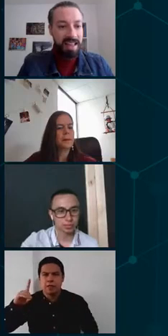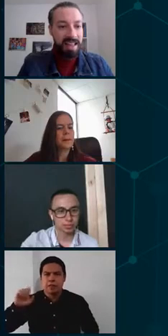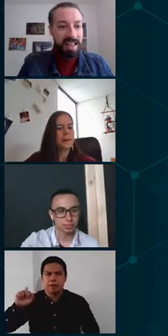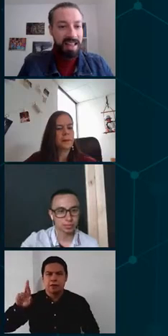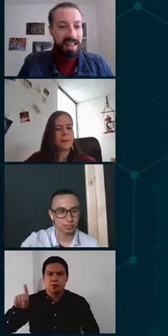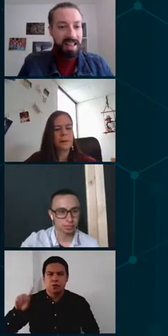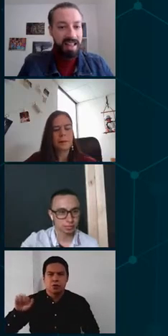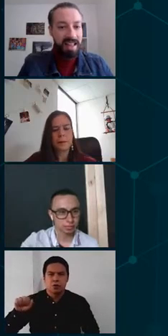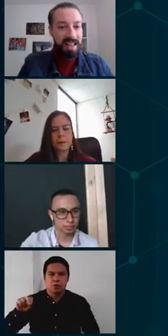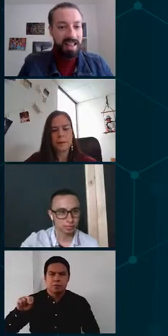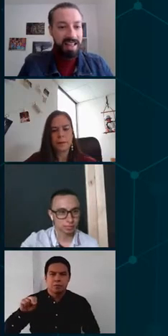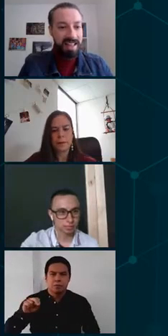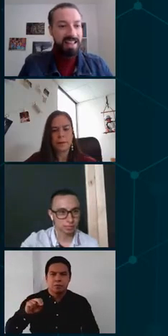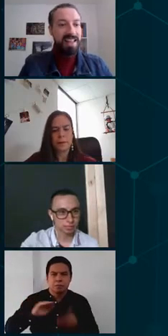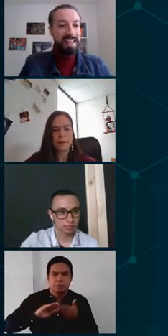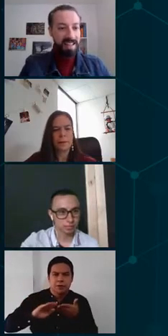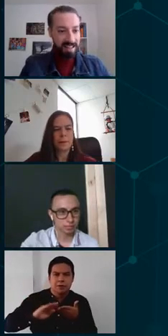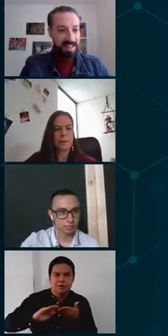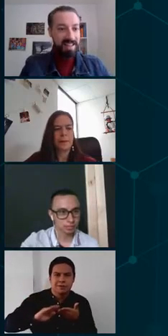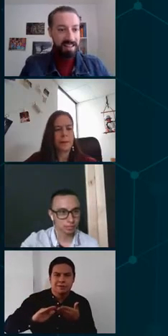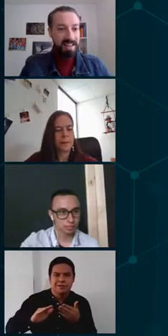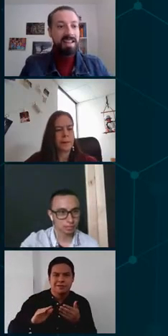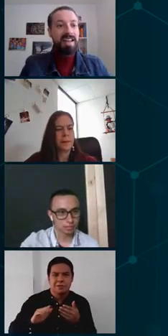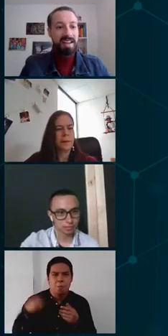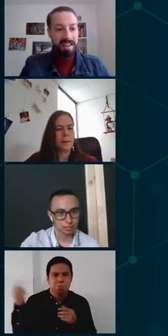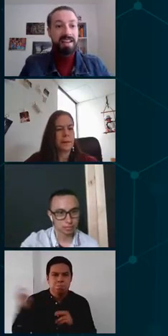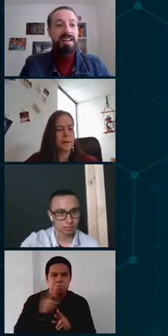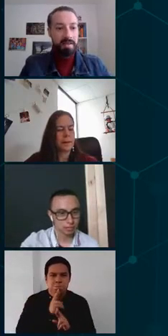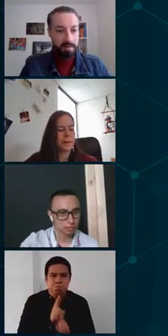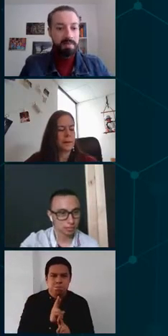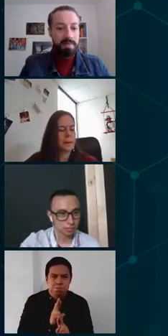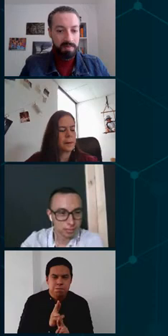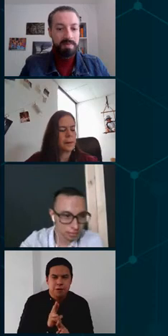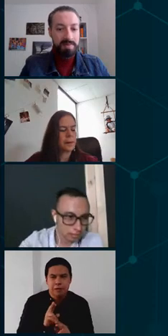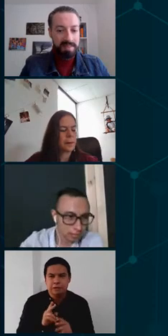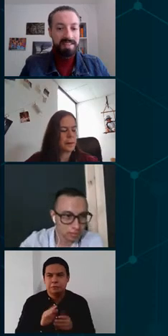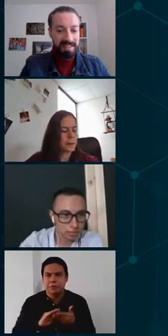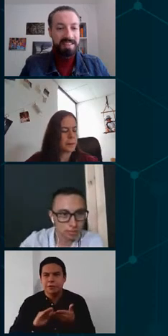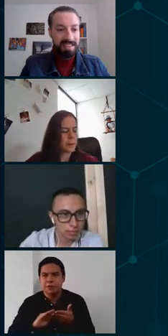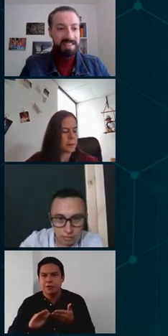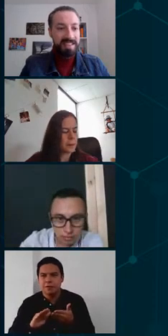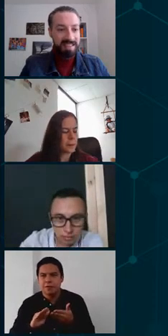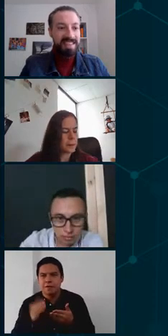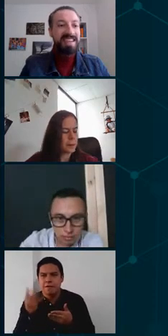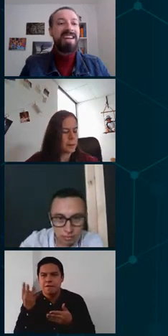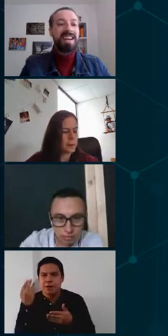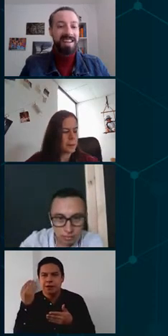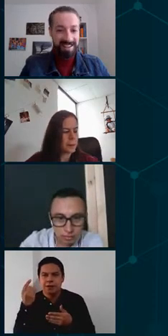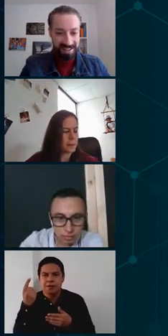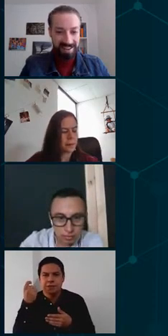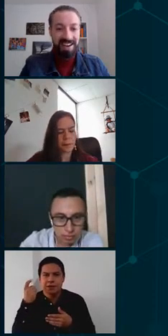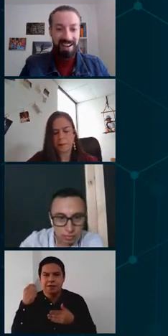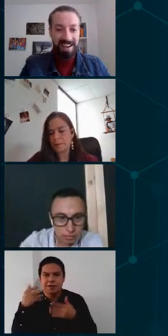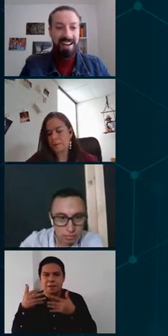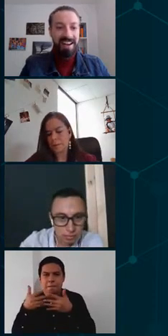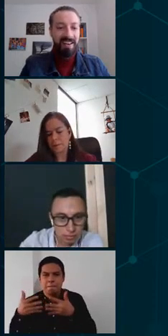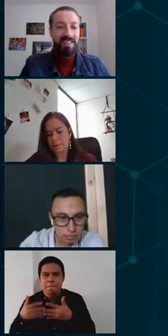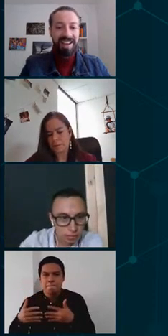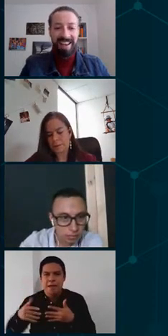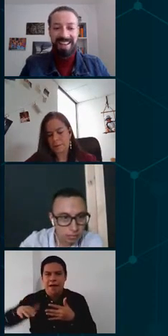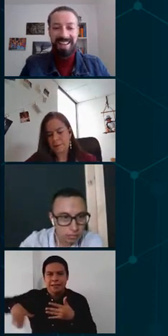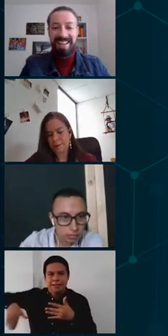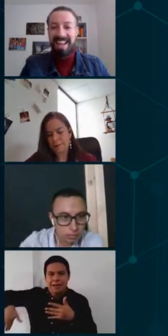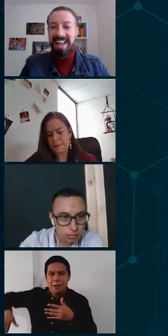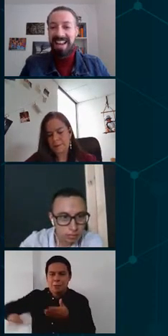lo que han espacios. contestado ellos, igual han dicho como lo que oyen también, es eso. Yo creo que no te adelantaste, sino que está como ahí